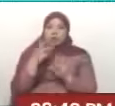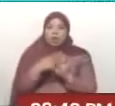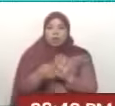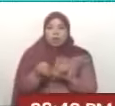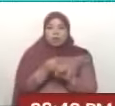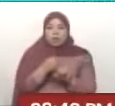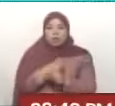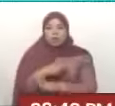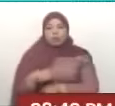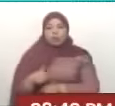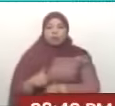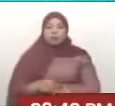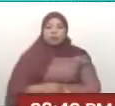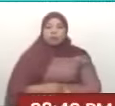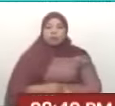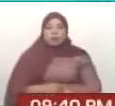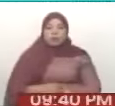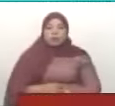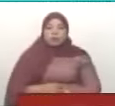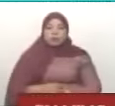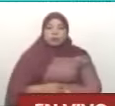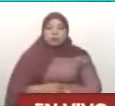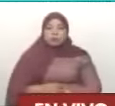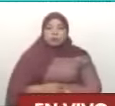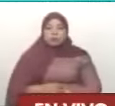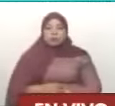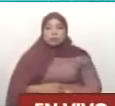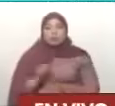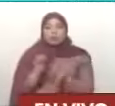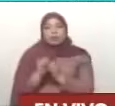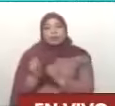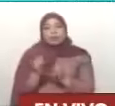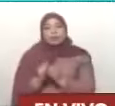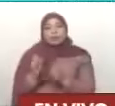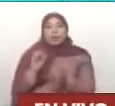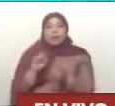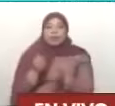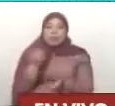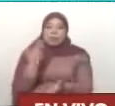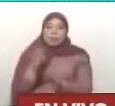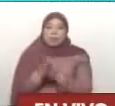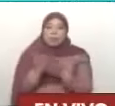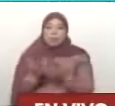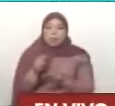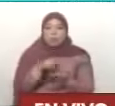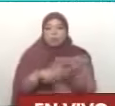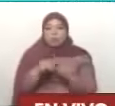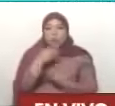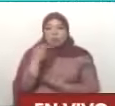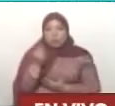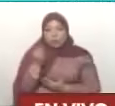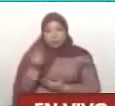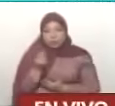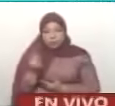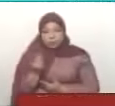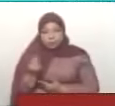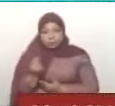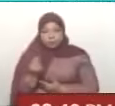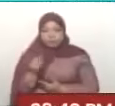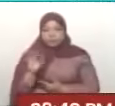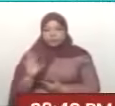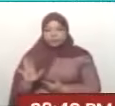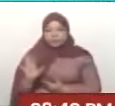Maturín nosotros estuvimos hace 3 semanas y el Polideportivo de Maturín fue declarado también una zona para la juventud. Es